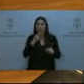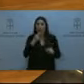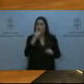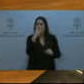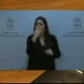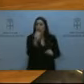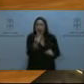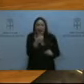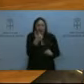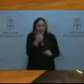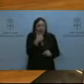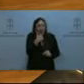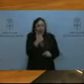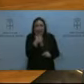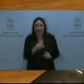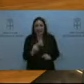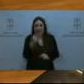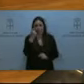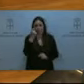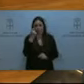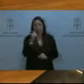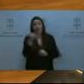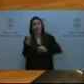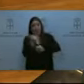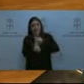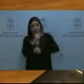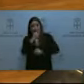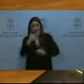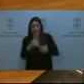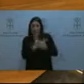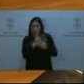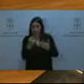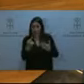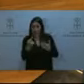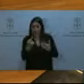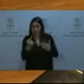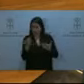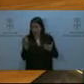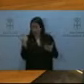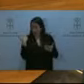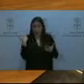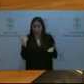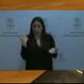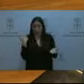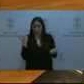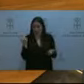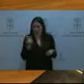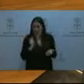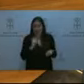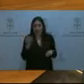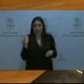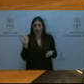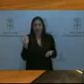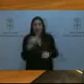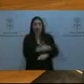al caer. En diciembre de 2016, es decir, hace muy poco, unos meses, el actual